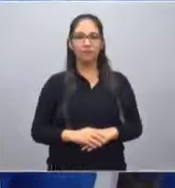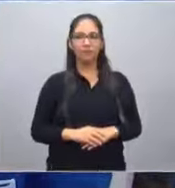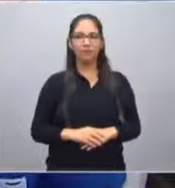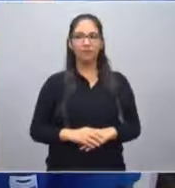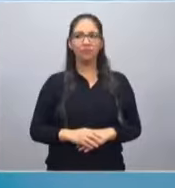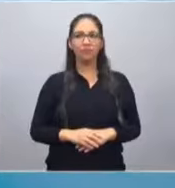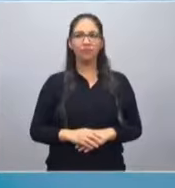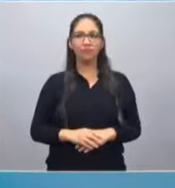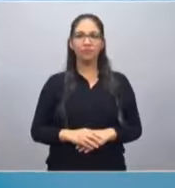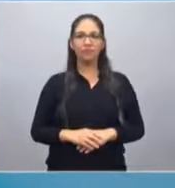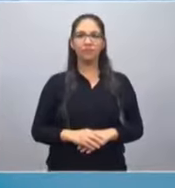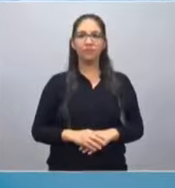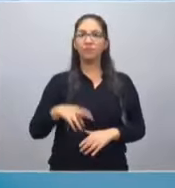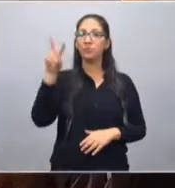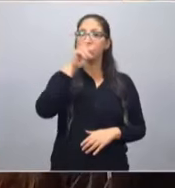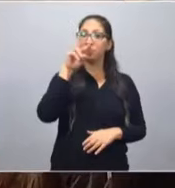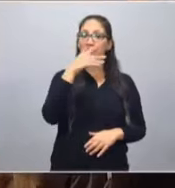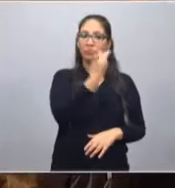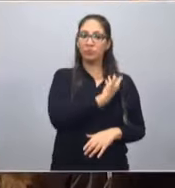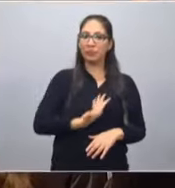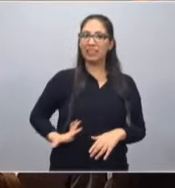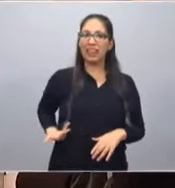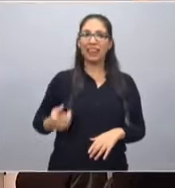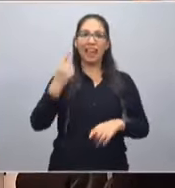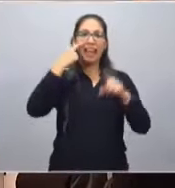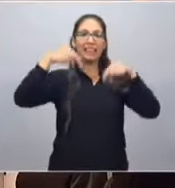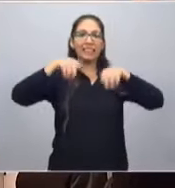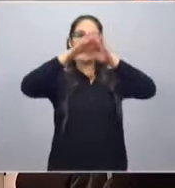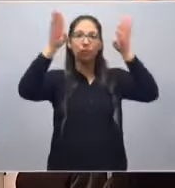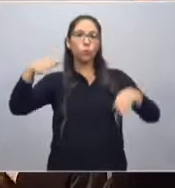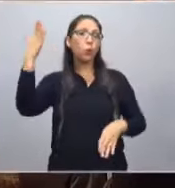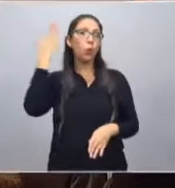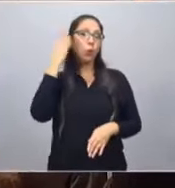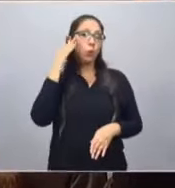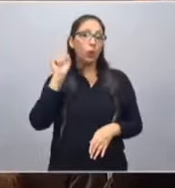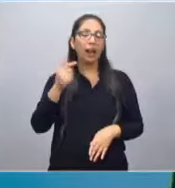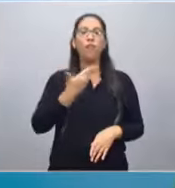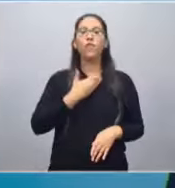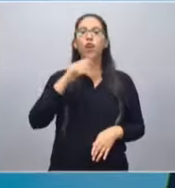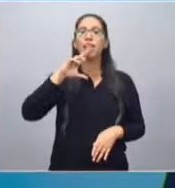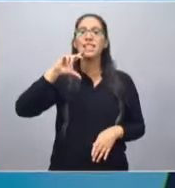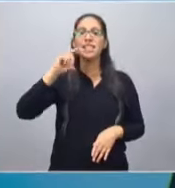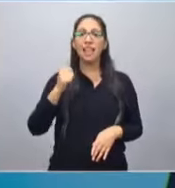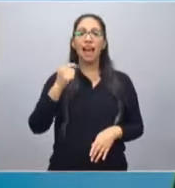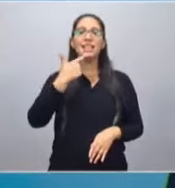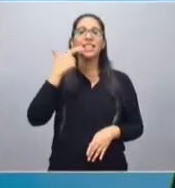Costa la señora presidenta del instituto cultural Florencia Saint